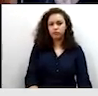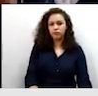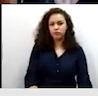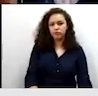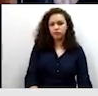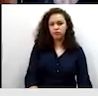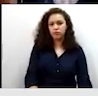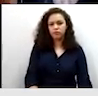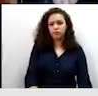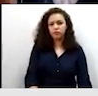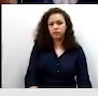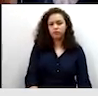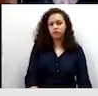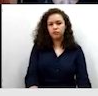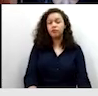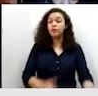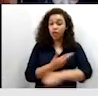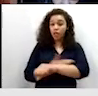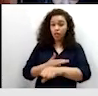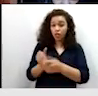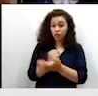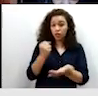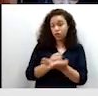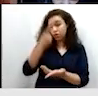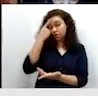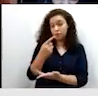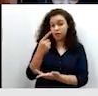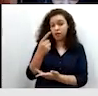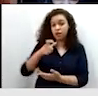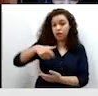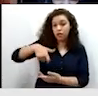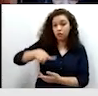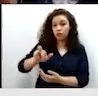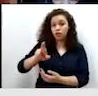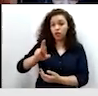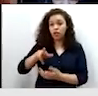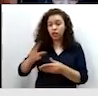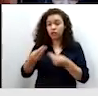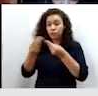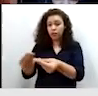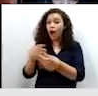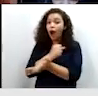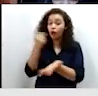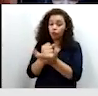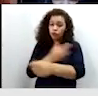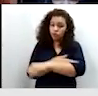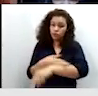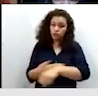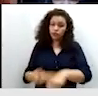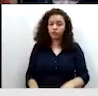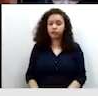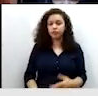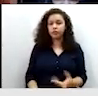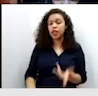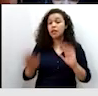El registro sí es obligatorio para obtener lo del QR. Y de hecho, sobre todo